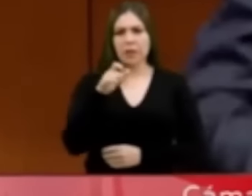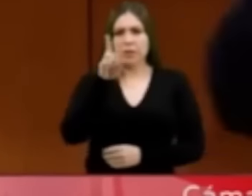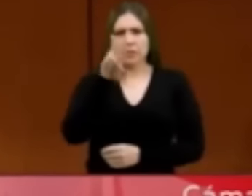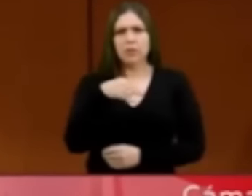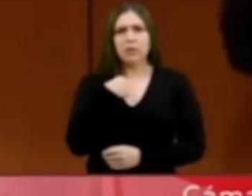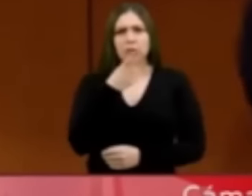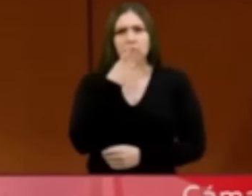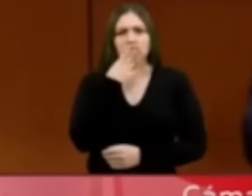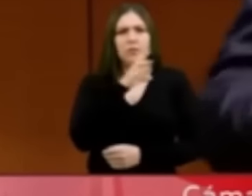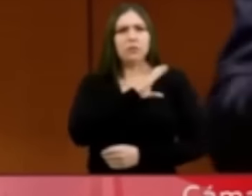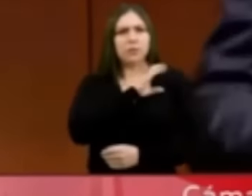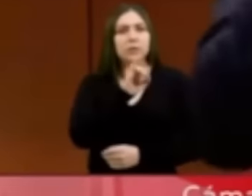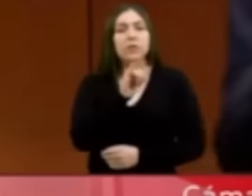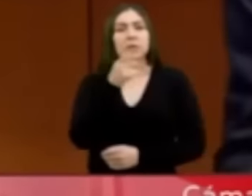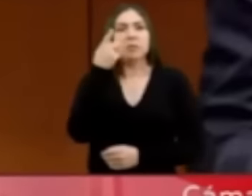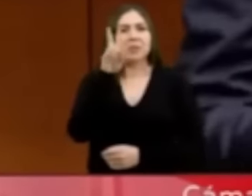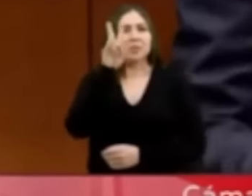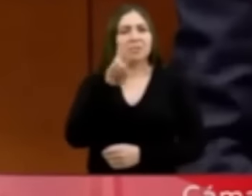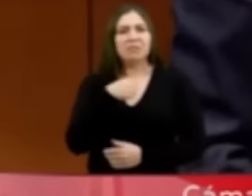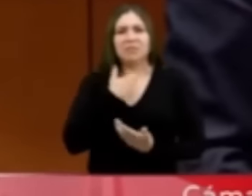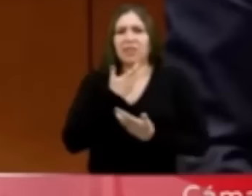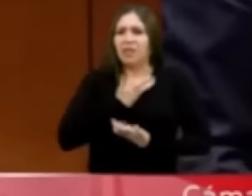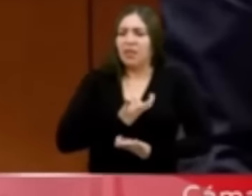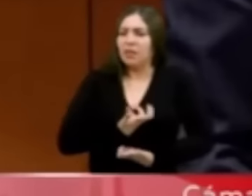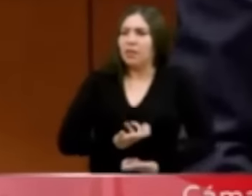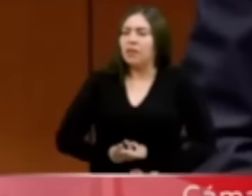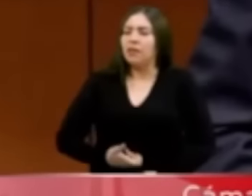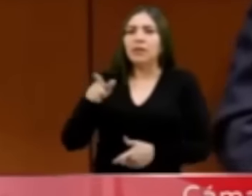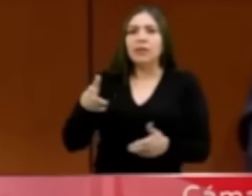estoy francamente decepcionado de lo que has hecho.